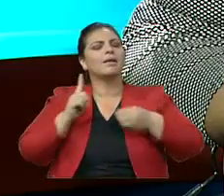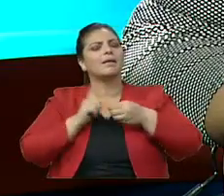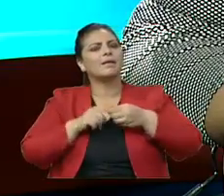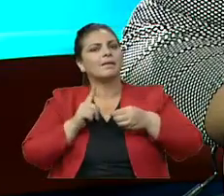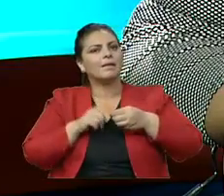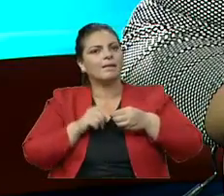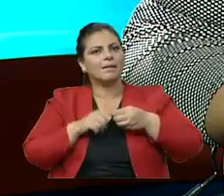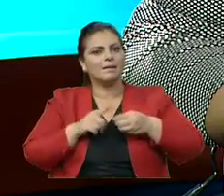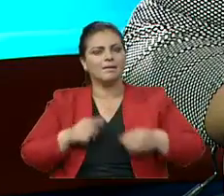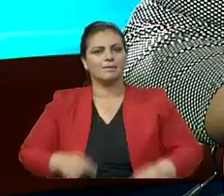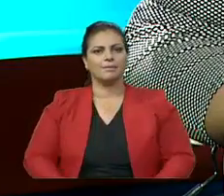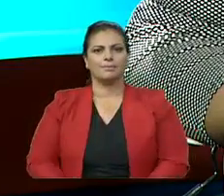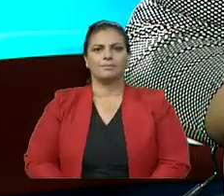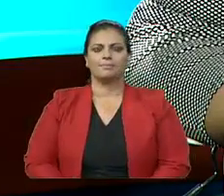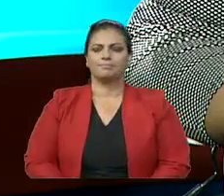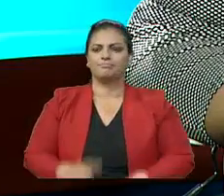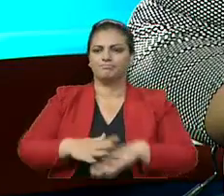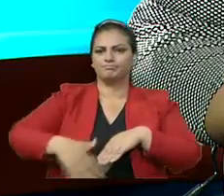valles circundantes.